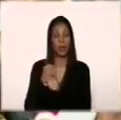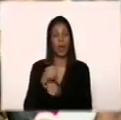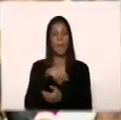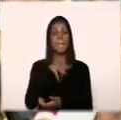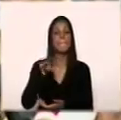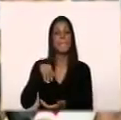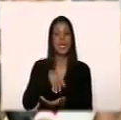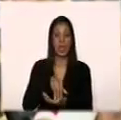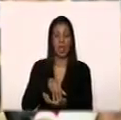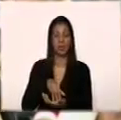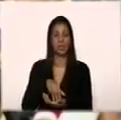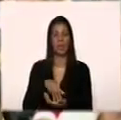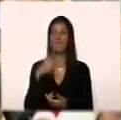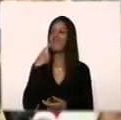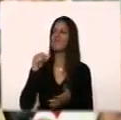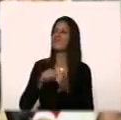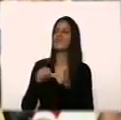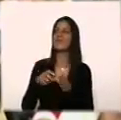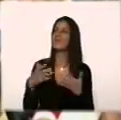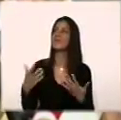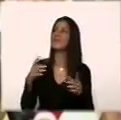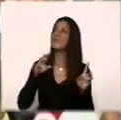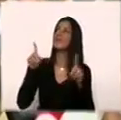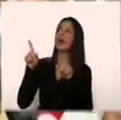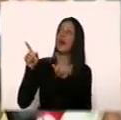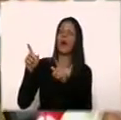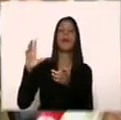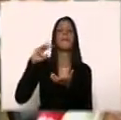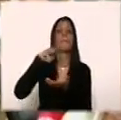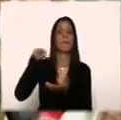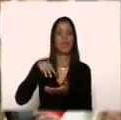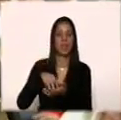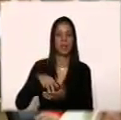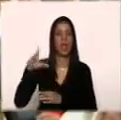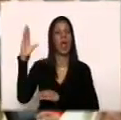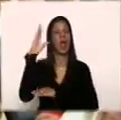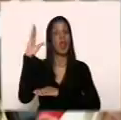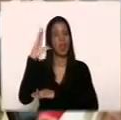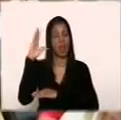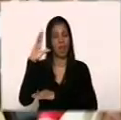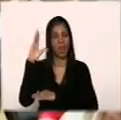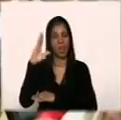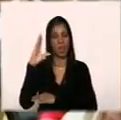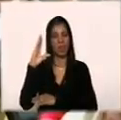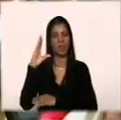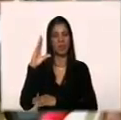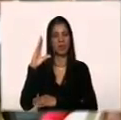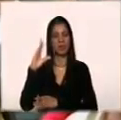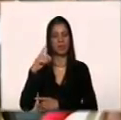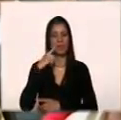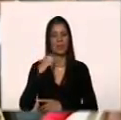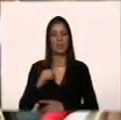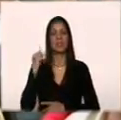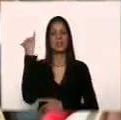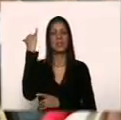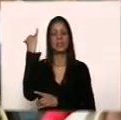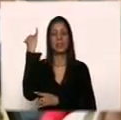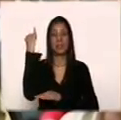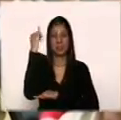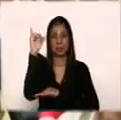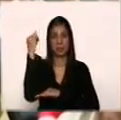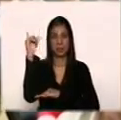Miranda? Del Estado de Miranda, allá está Miranda. Los compañeros de Lara, Estado Lara. Yaracuy,